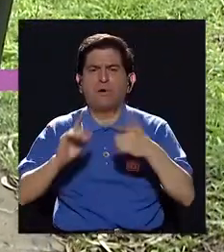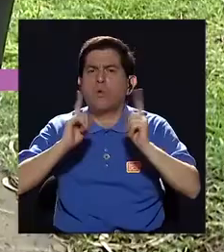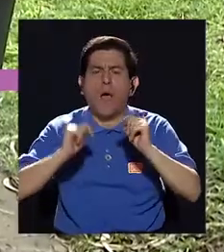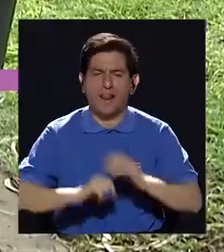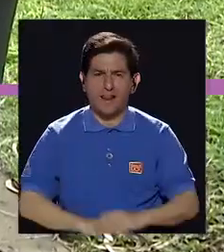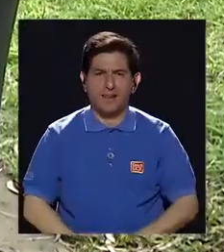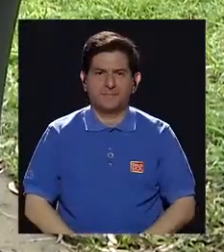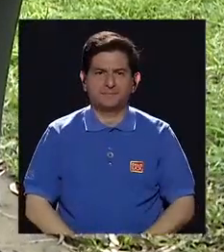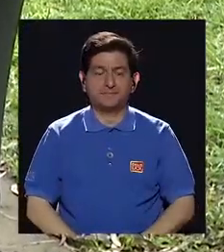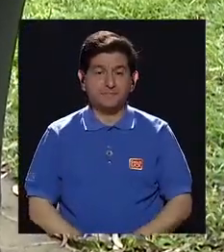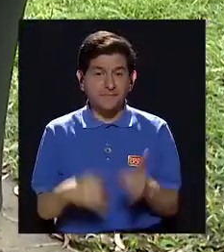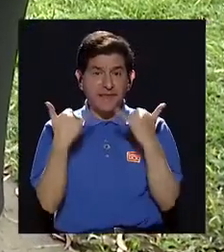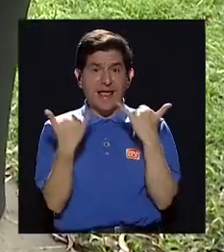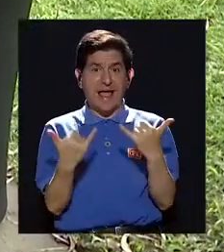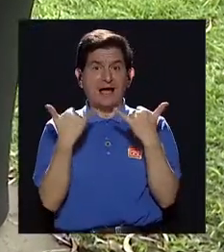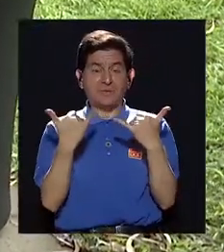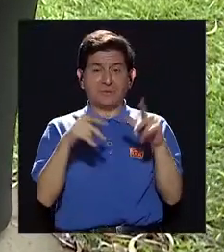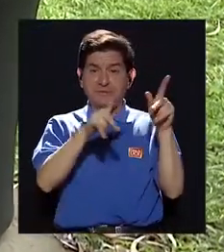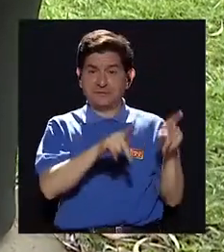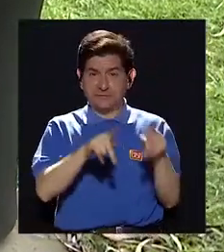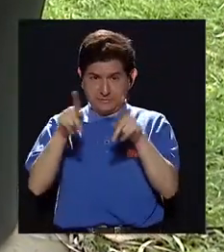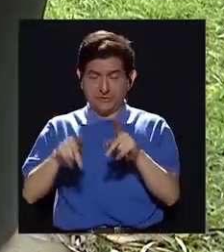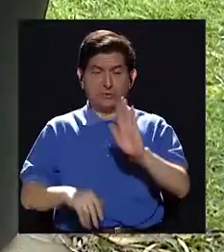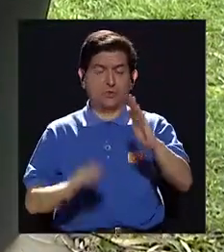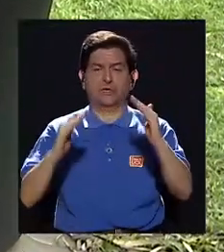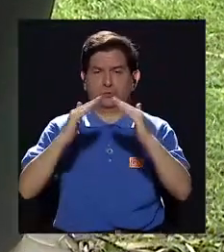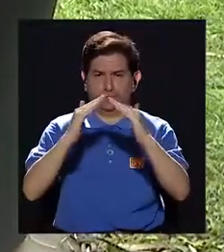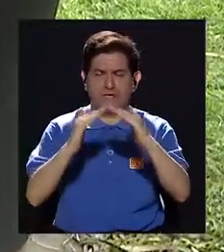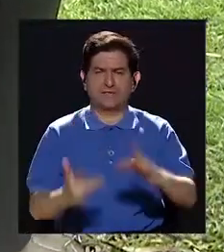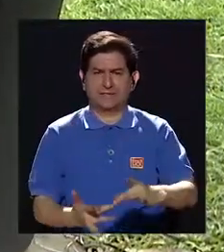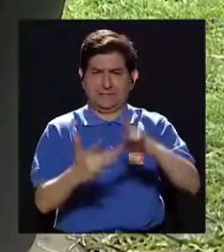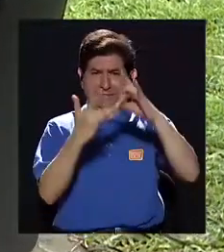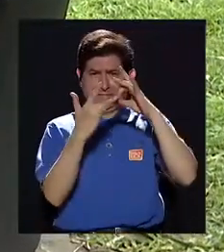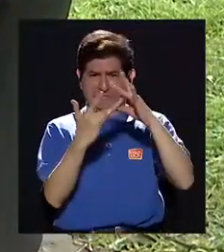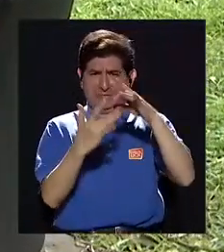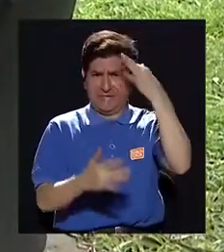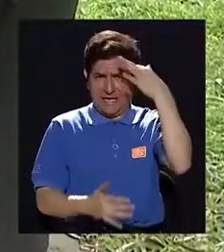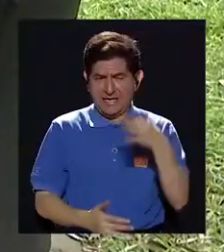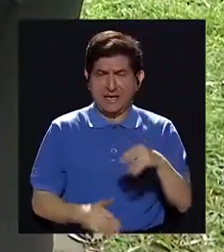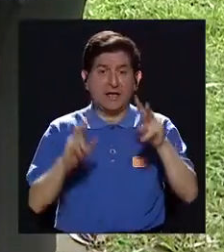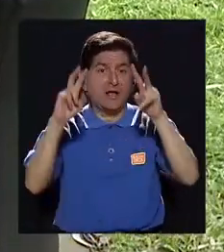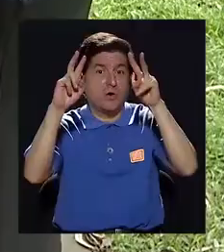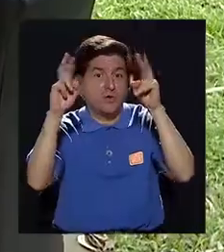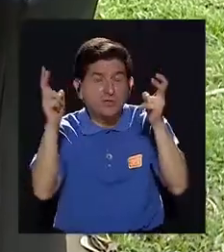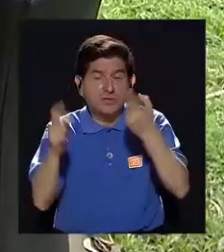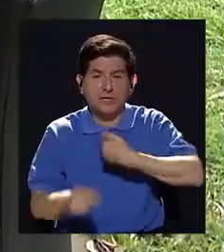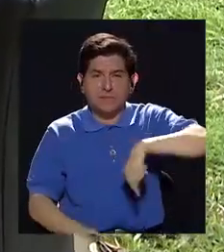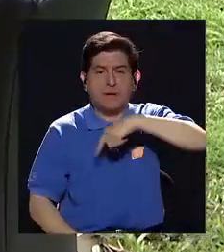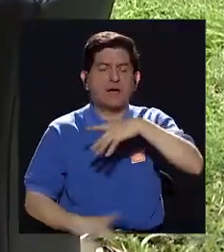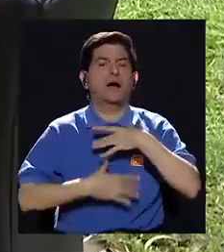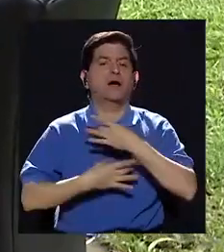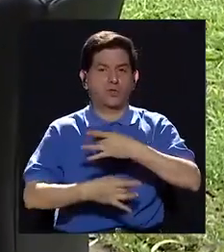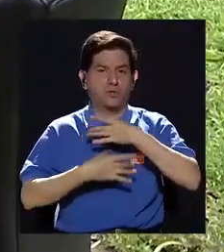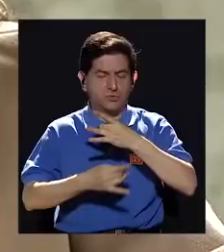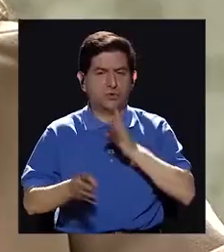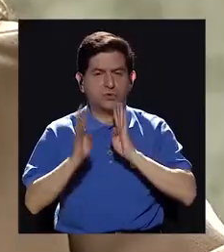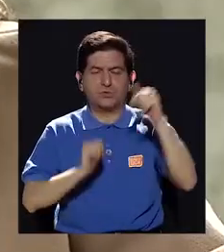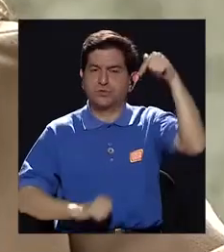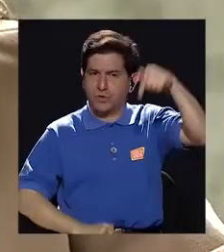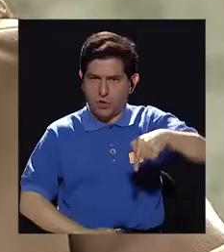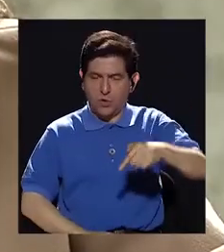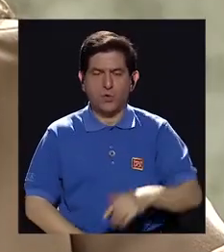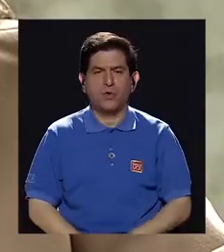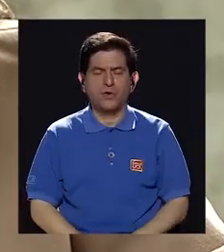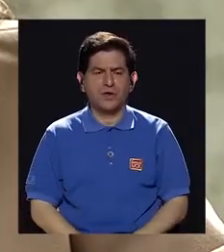Claro, actualmente muchas personas en sus casas, especialmente, que creo que es el tema que nos interesa mucho hablar